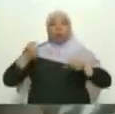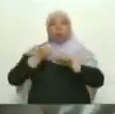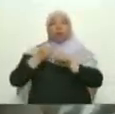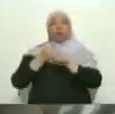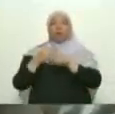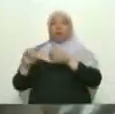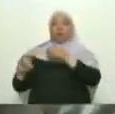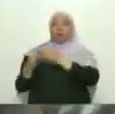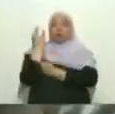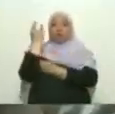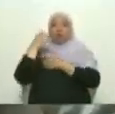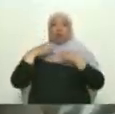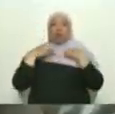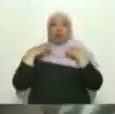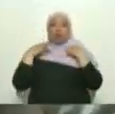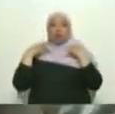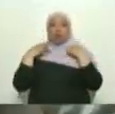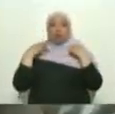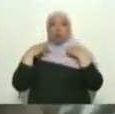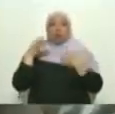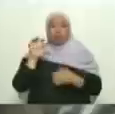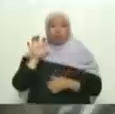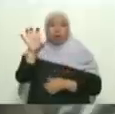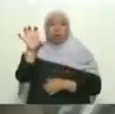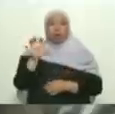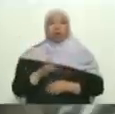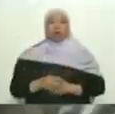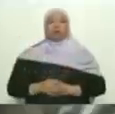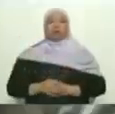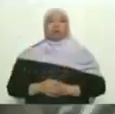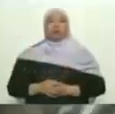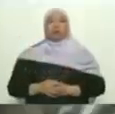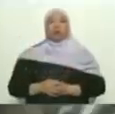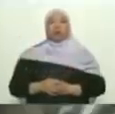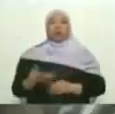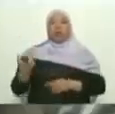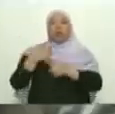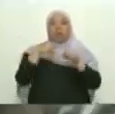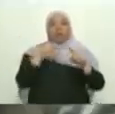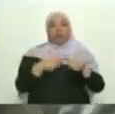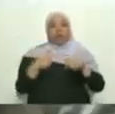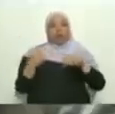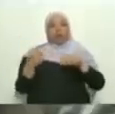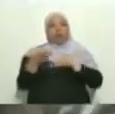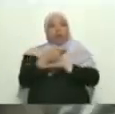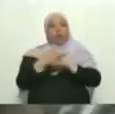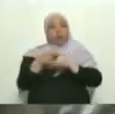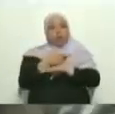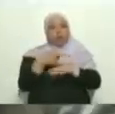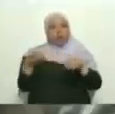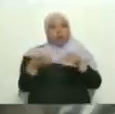a su uniforme, a su patria, adscrito a diversos órganos de seguridad,